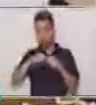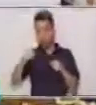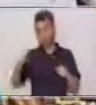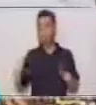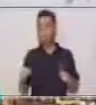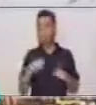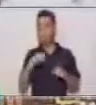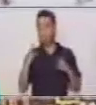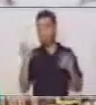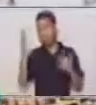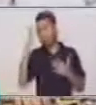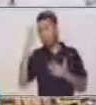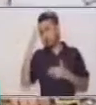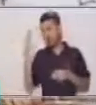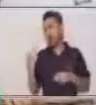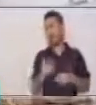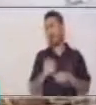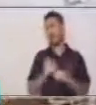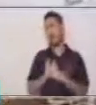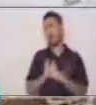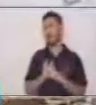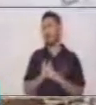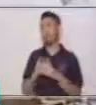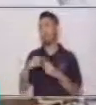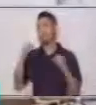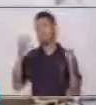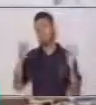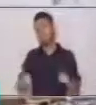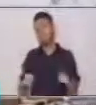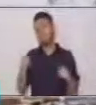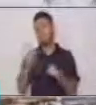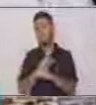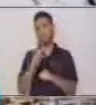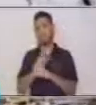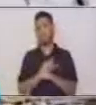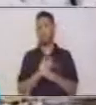saber cuáles son las medidas? Para ello vamos a utilizar